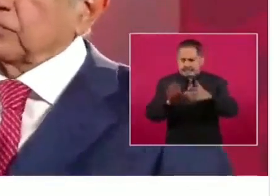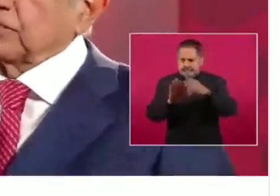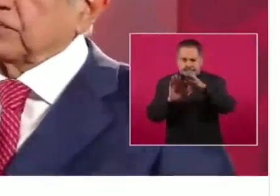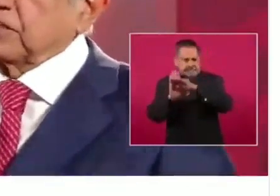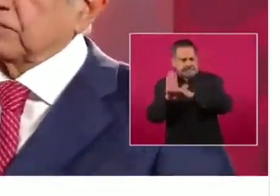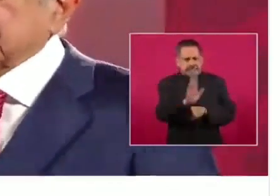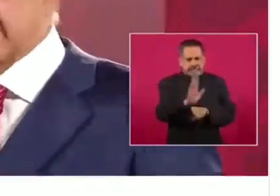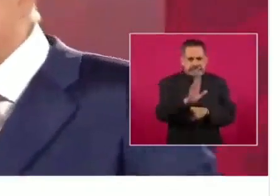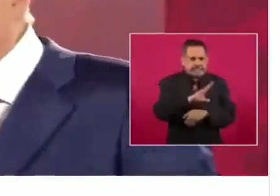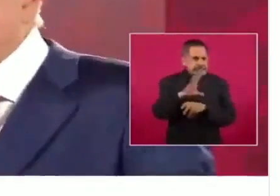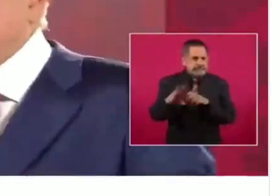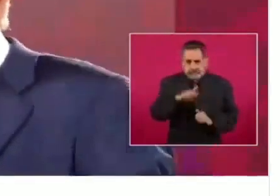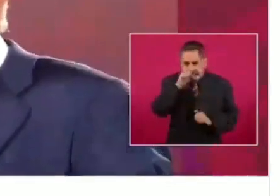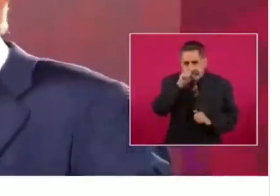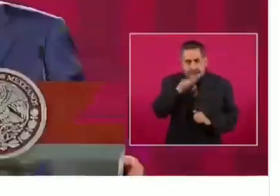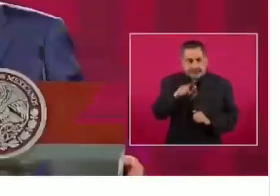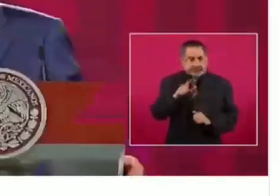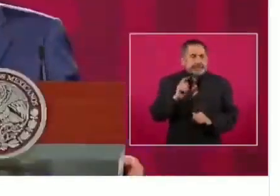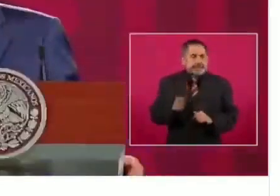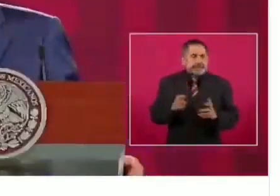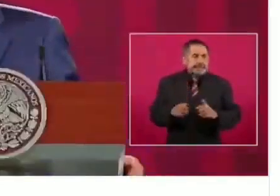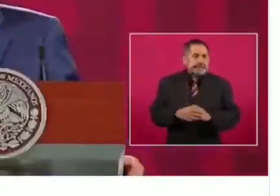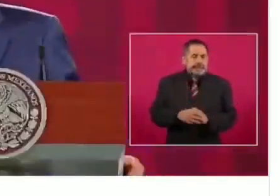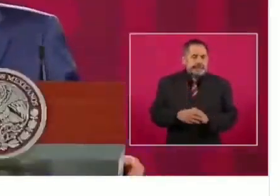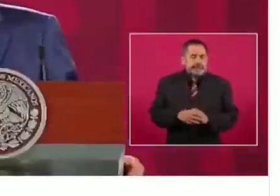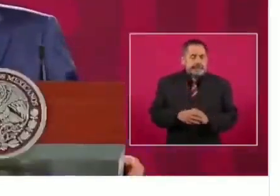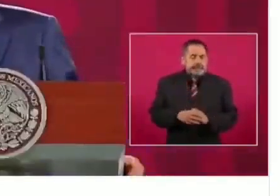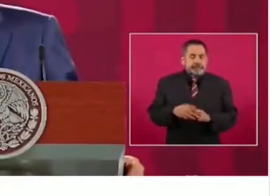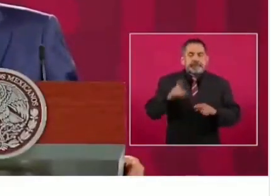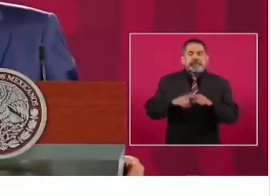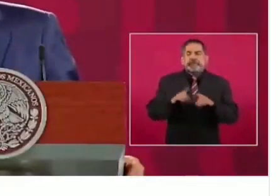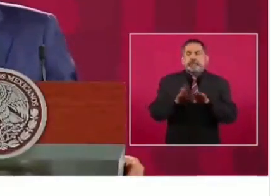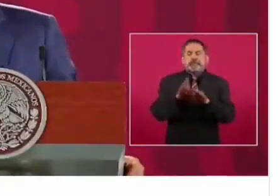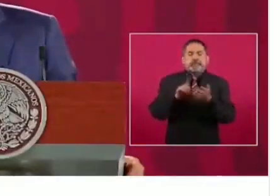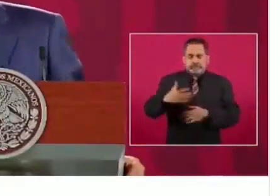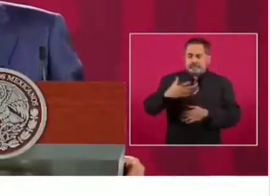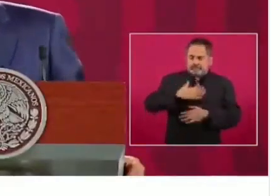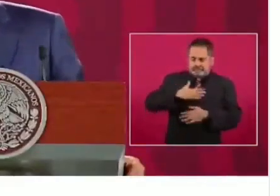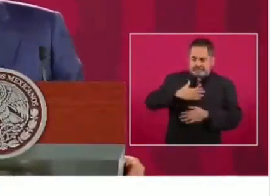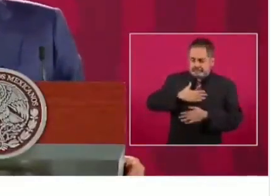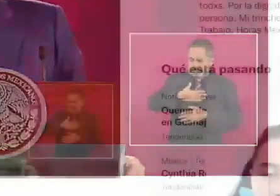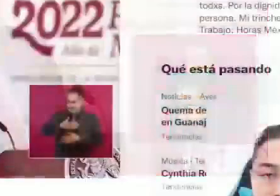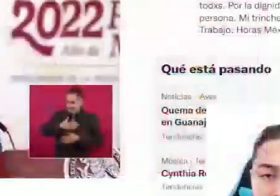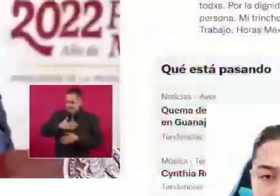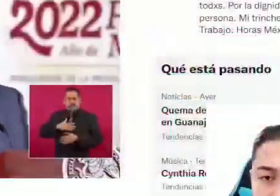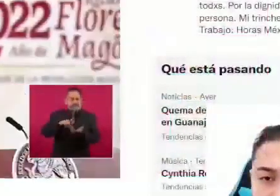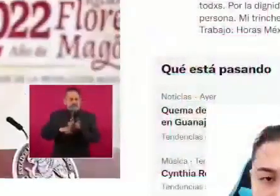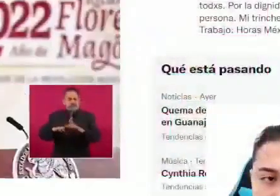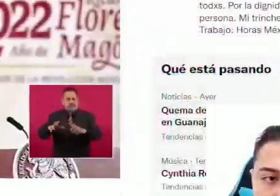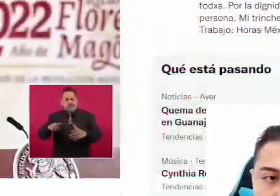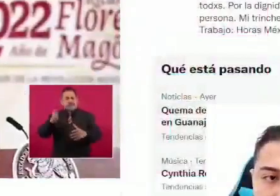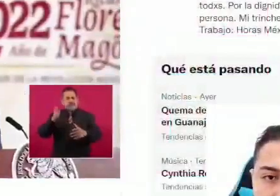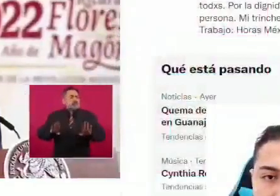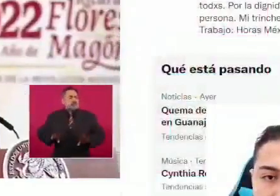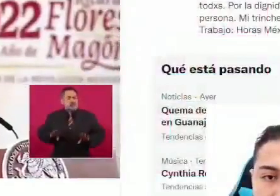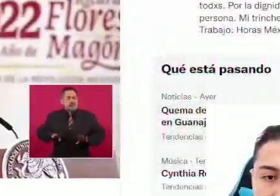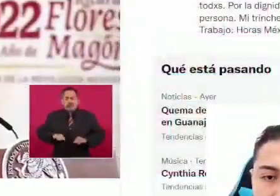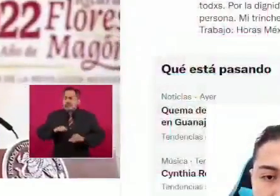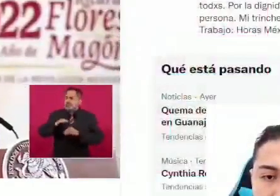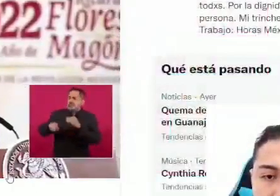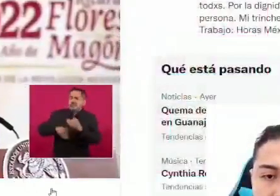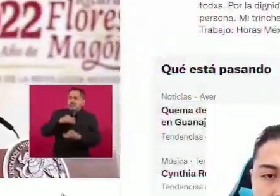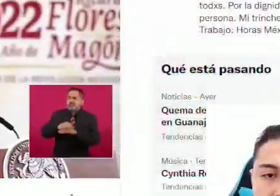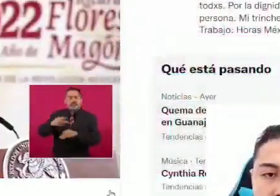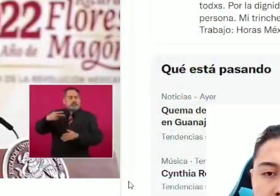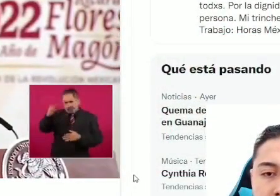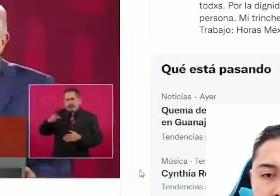nos solicitaron y además hacer uso de la facultad que tenemos para declarar una obra de interés